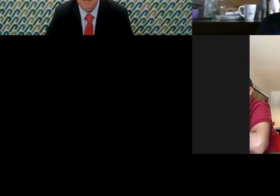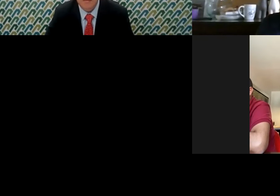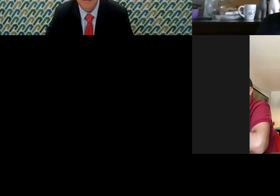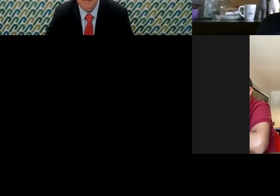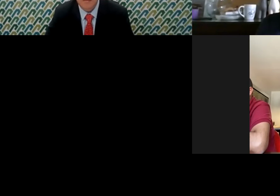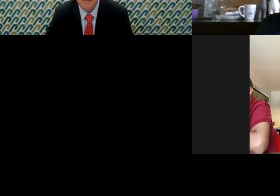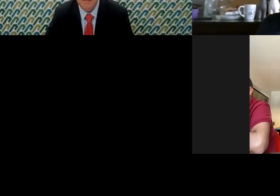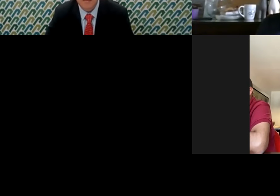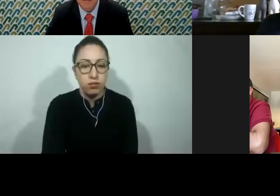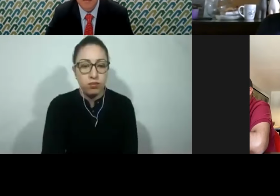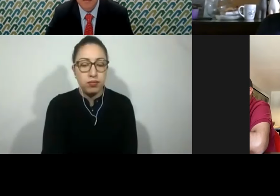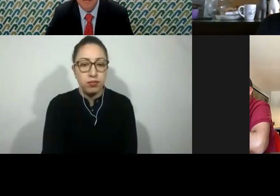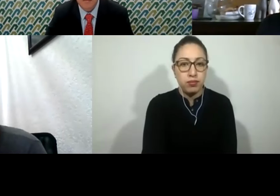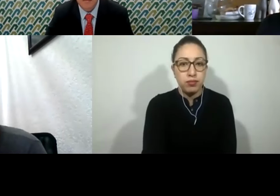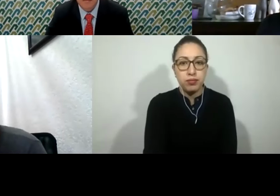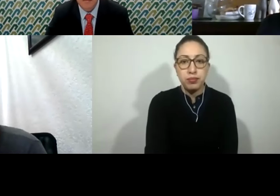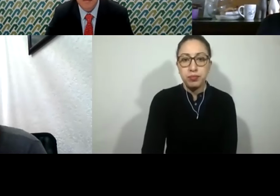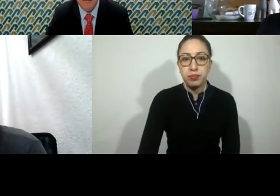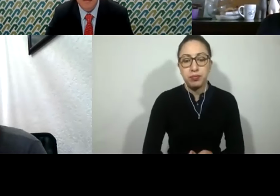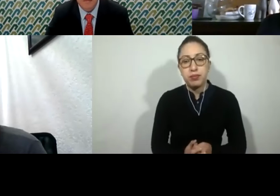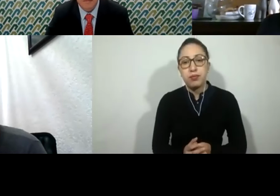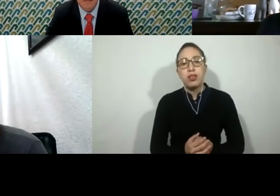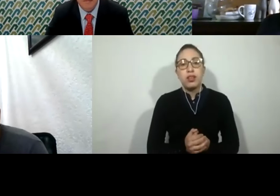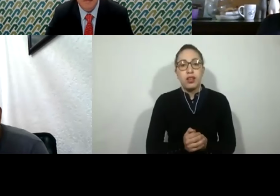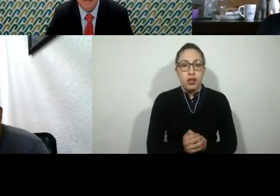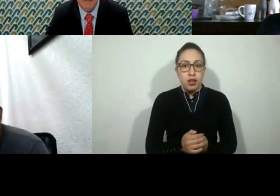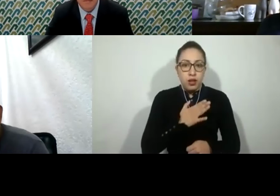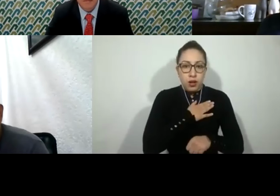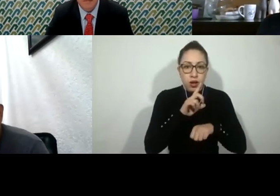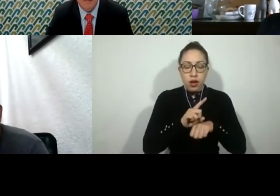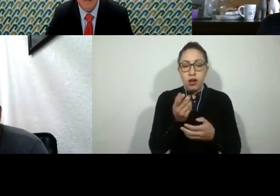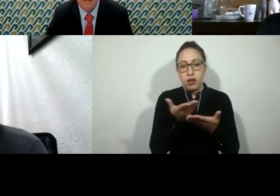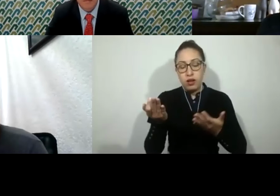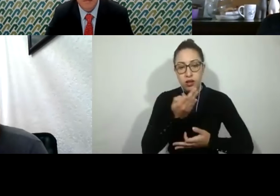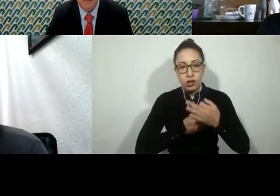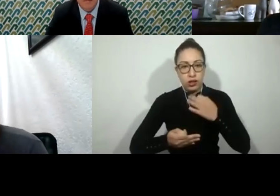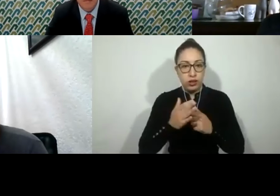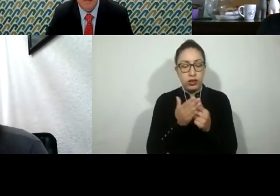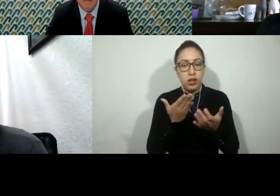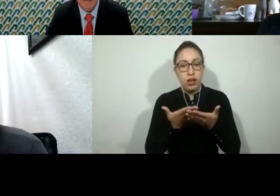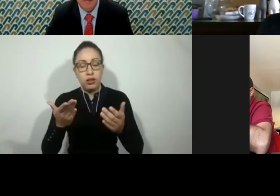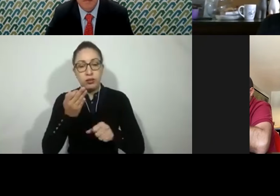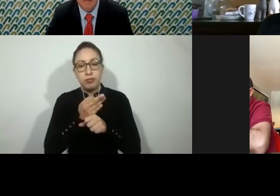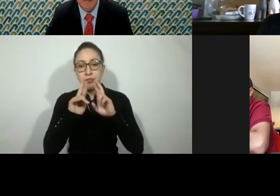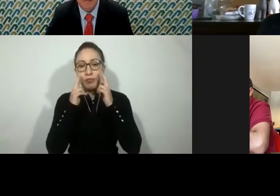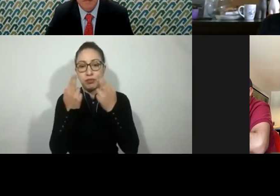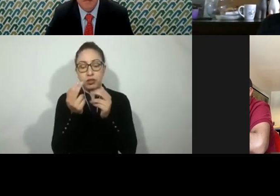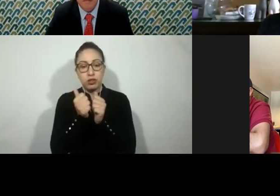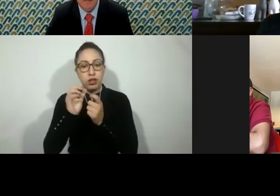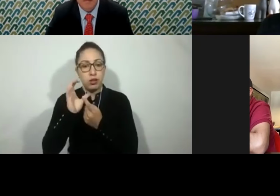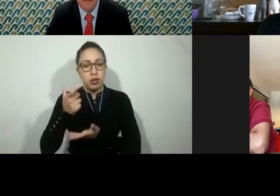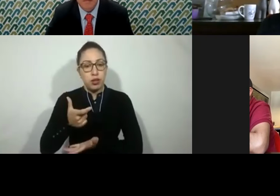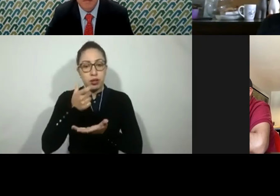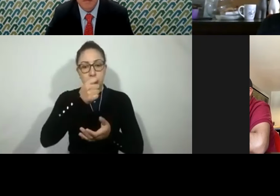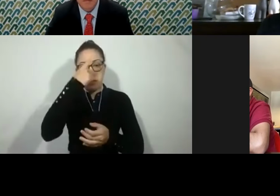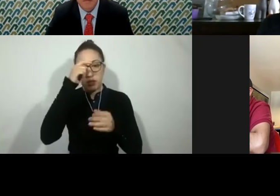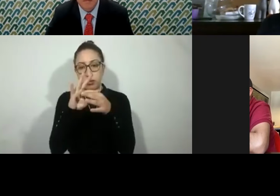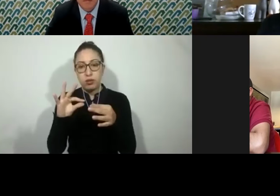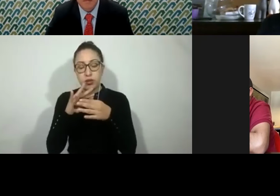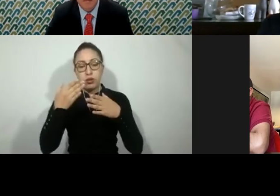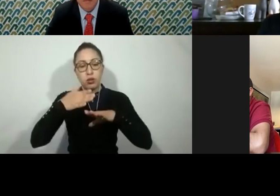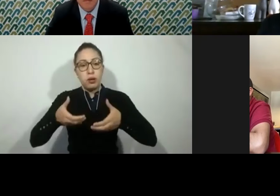de Administración y Finanzas de la Ciudad de México, a efecto de explicar el paquete económico de la Ciudad de México para el ejercicio